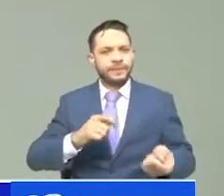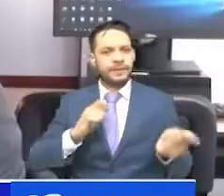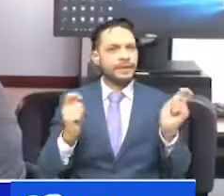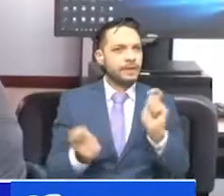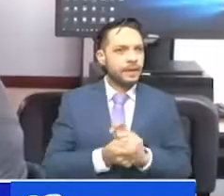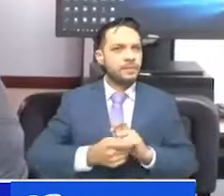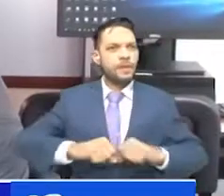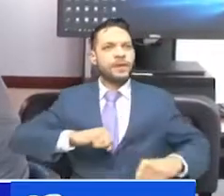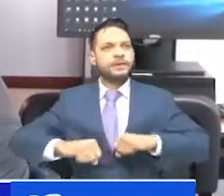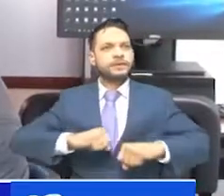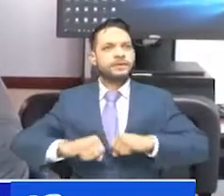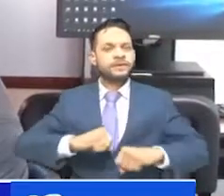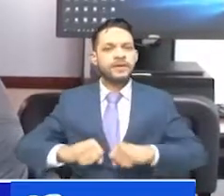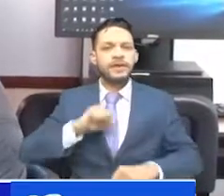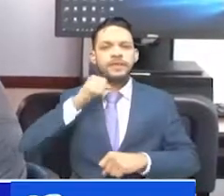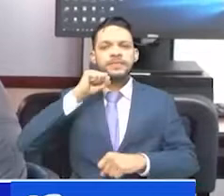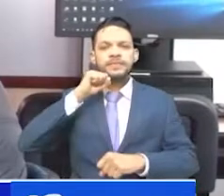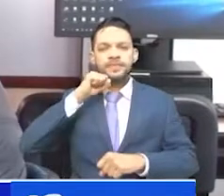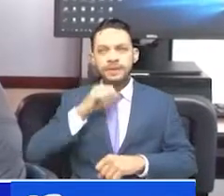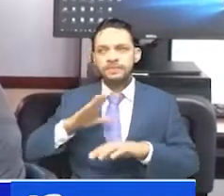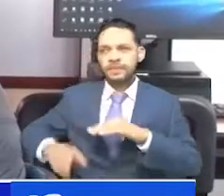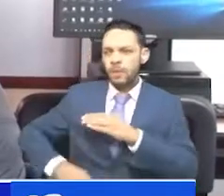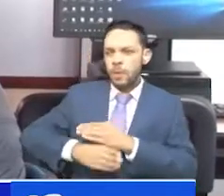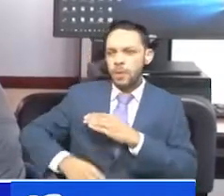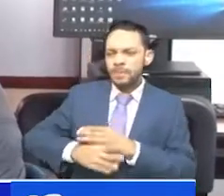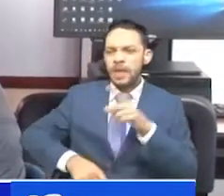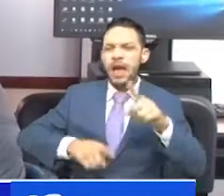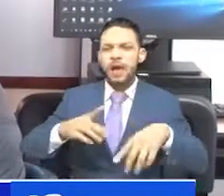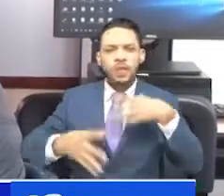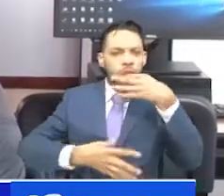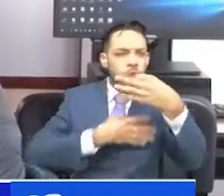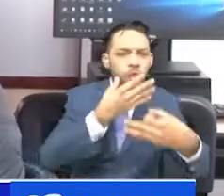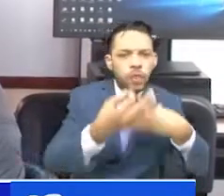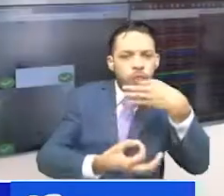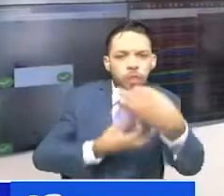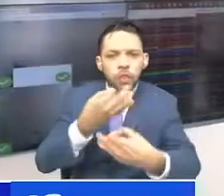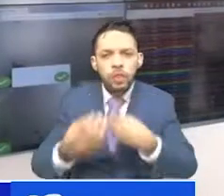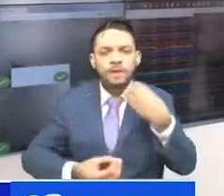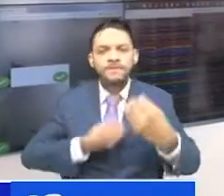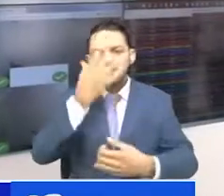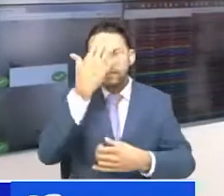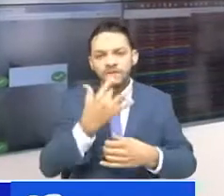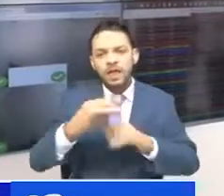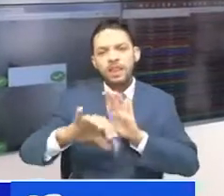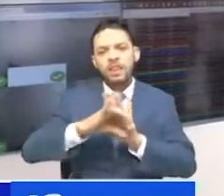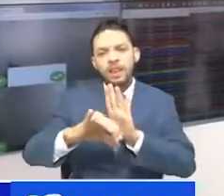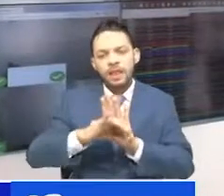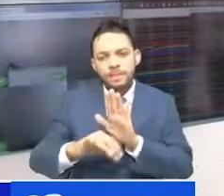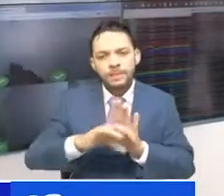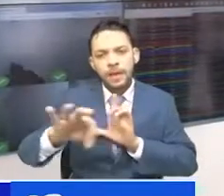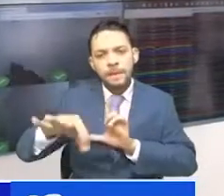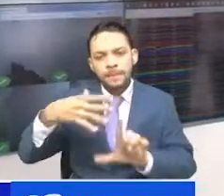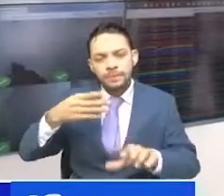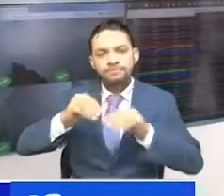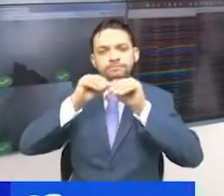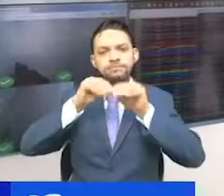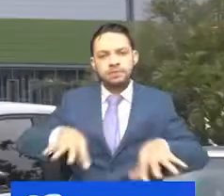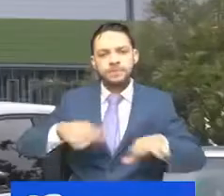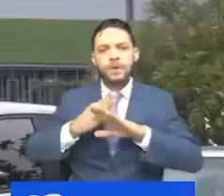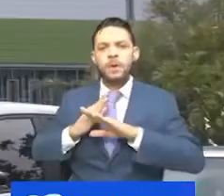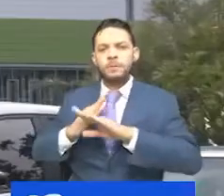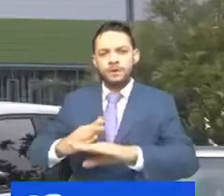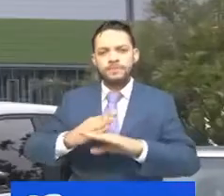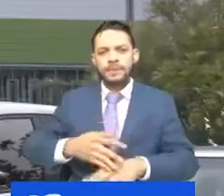nivel de actividad. El llamado a la ciudadanía es evitar creer en cadenas falsas que se comparten por redes sociales, estar siempre preparados y acudir